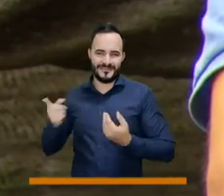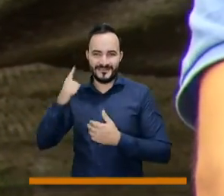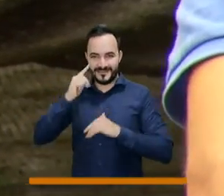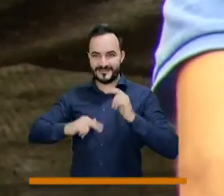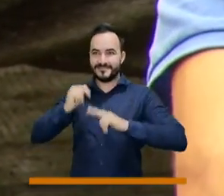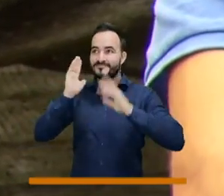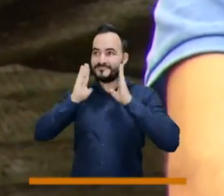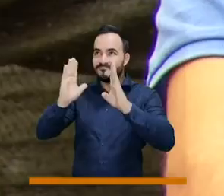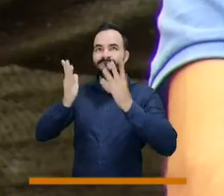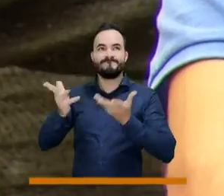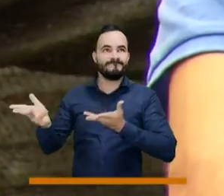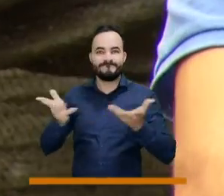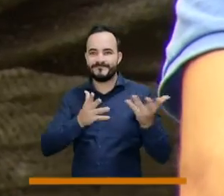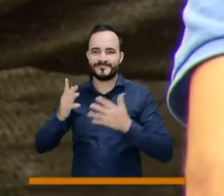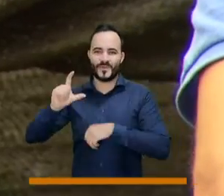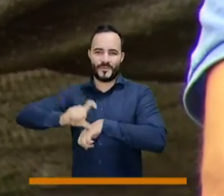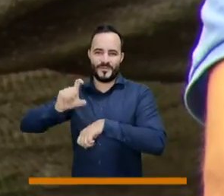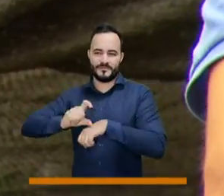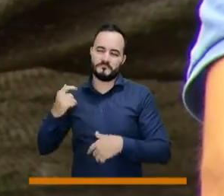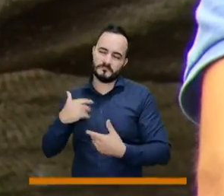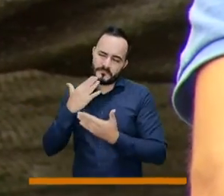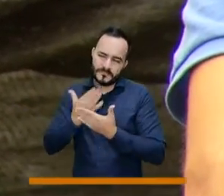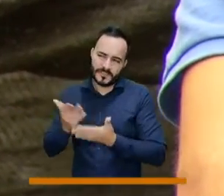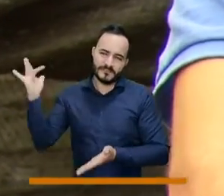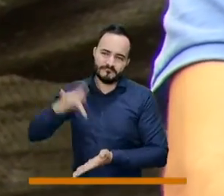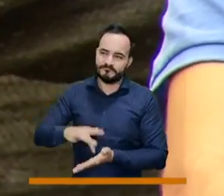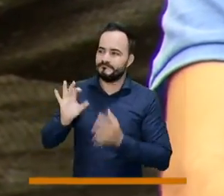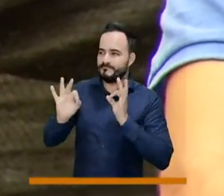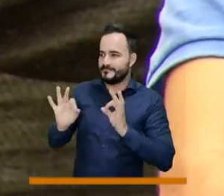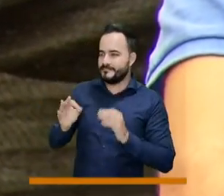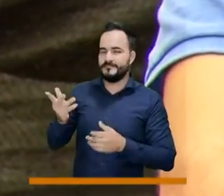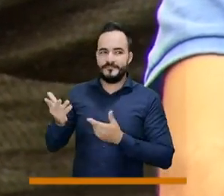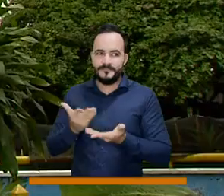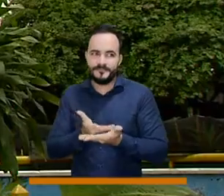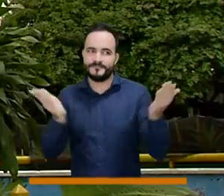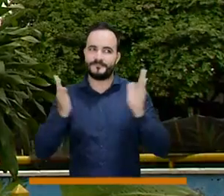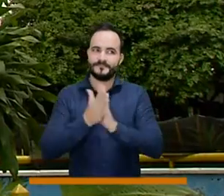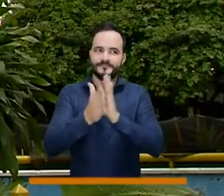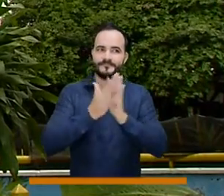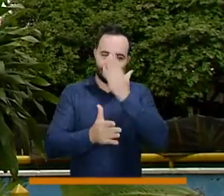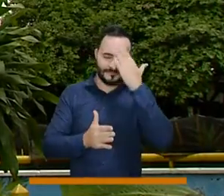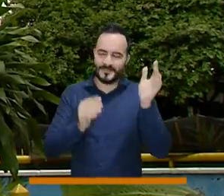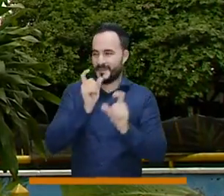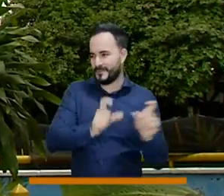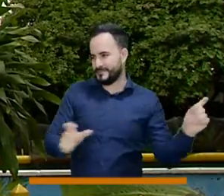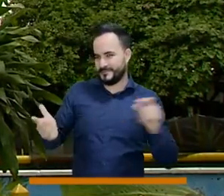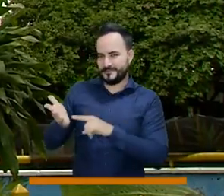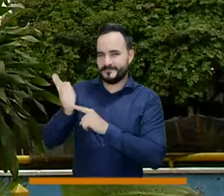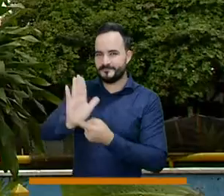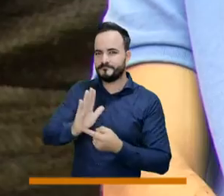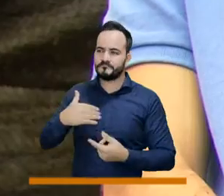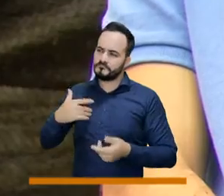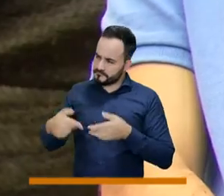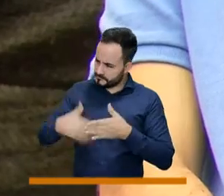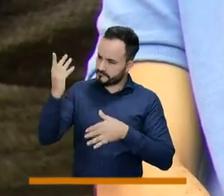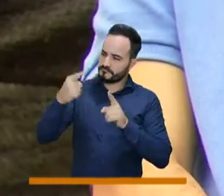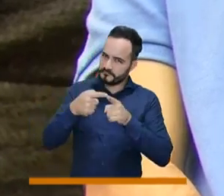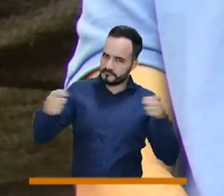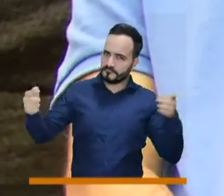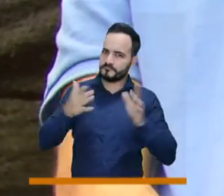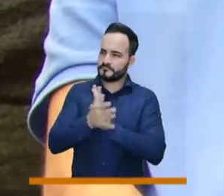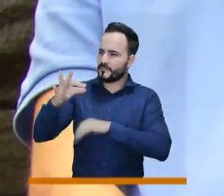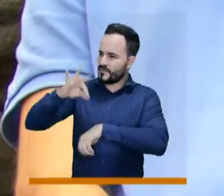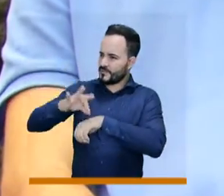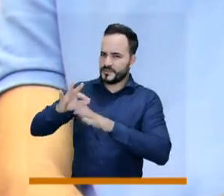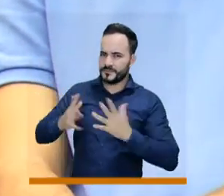Sandra, gracias por acompañarnos y compartir esta experiencia con De Frente a la Gente. Y empecemos contándoles a todos nuestros